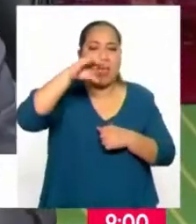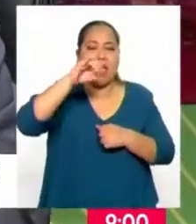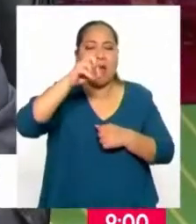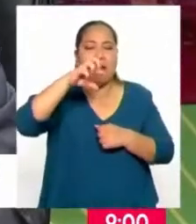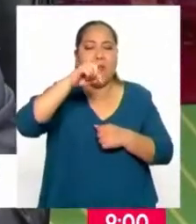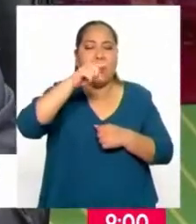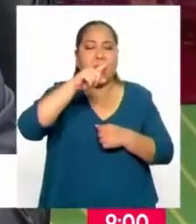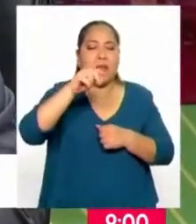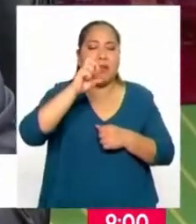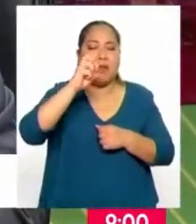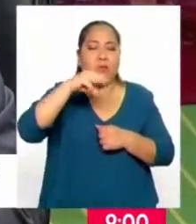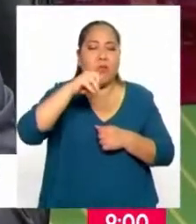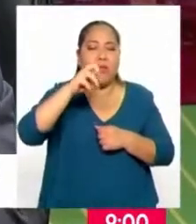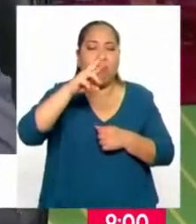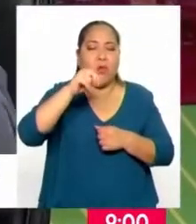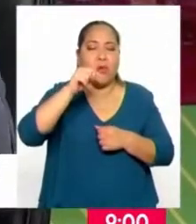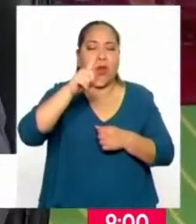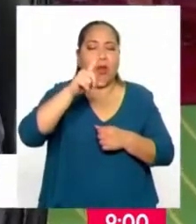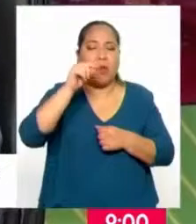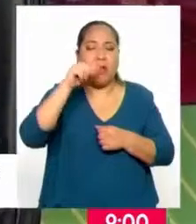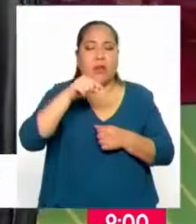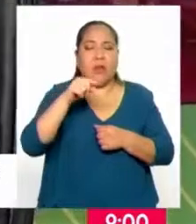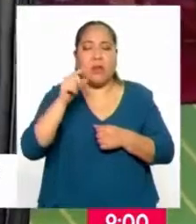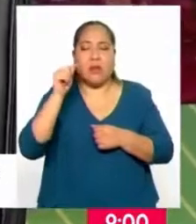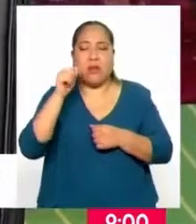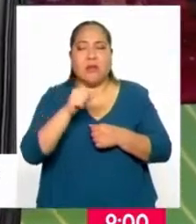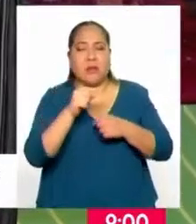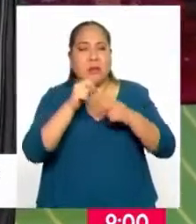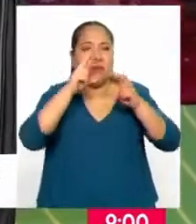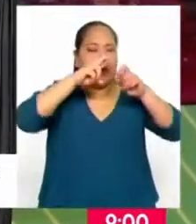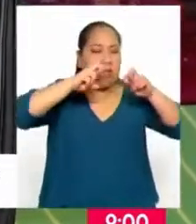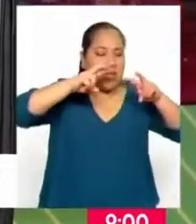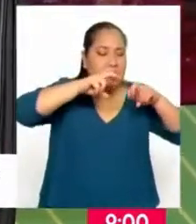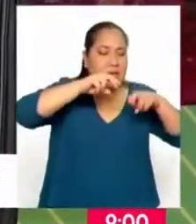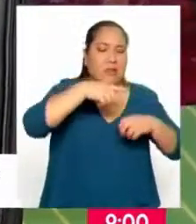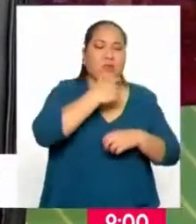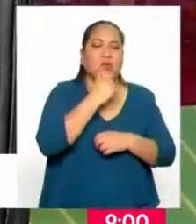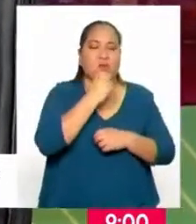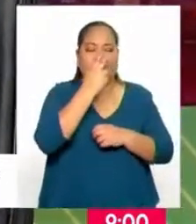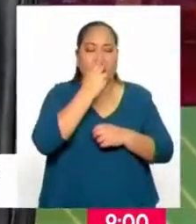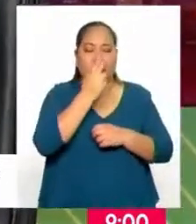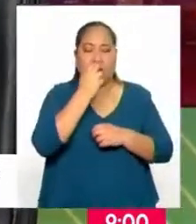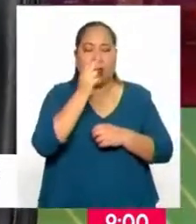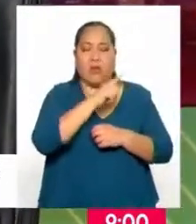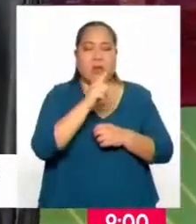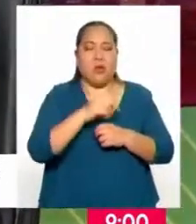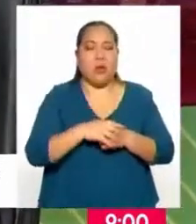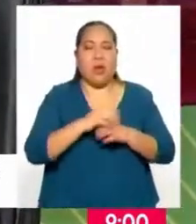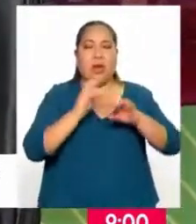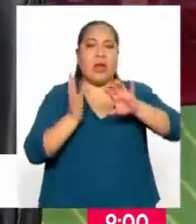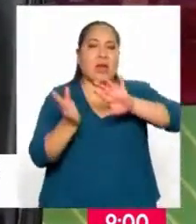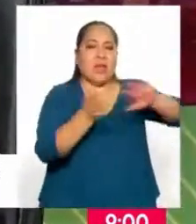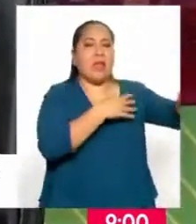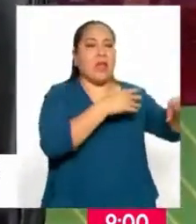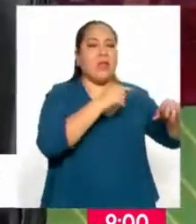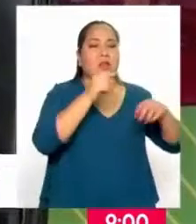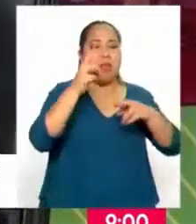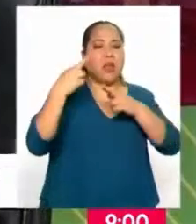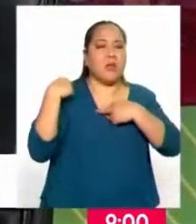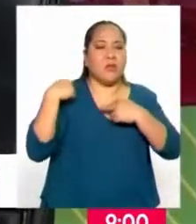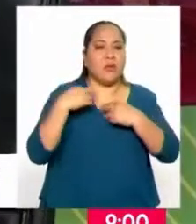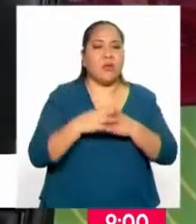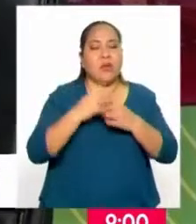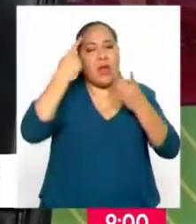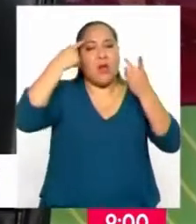como se puede pretender acá decir que como está investigado y es sospechoso, entonces es un incapaz moral y hay que quitarlo del cargo. Eso no es así.